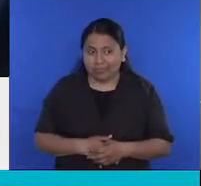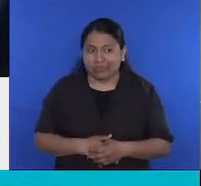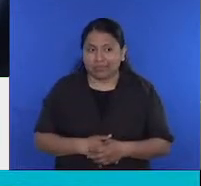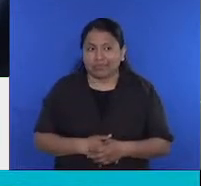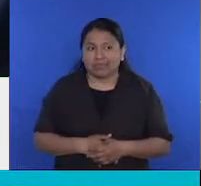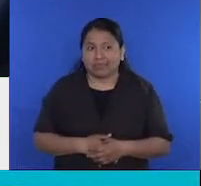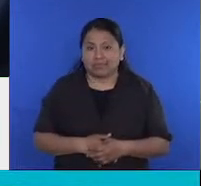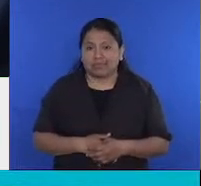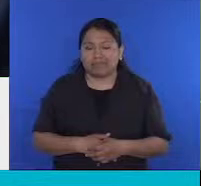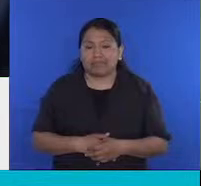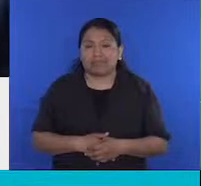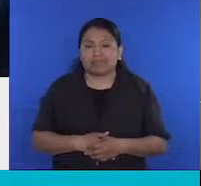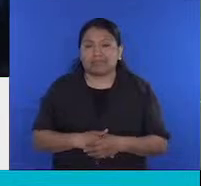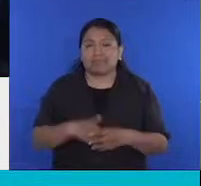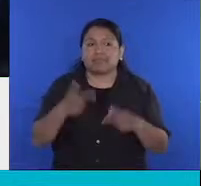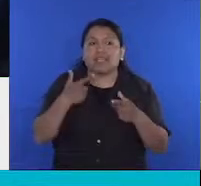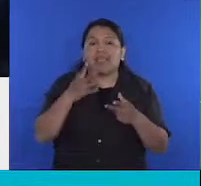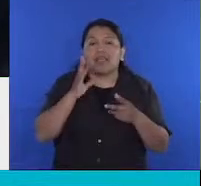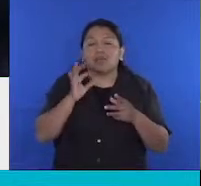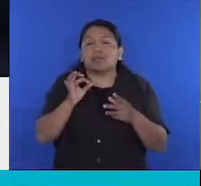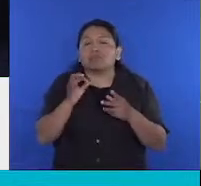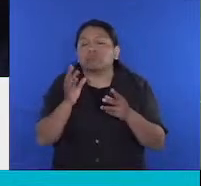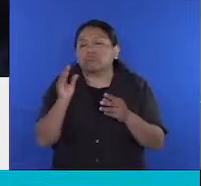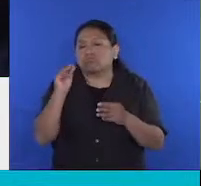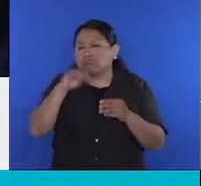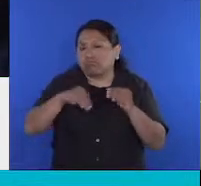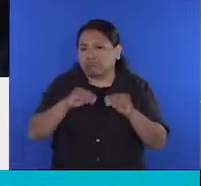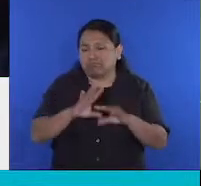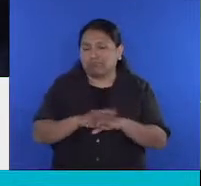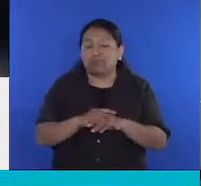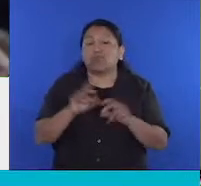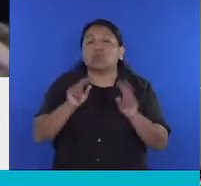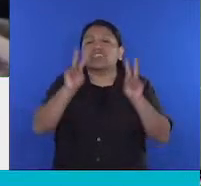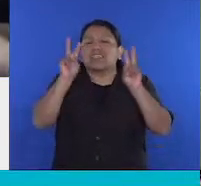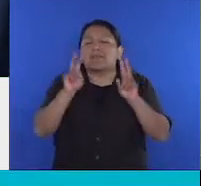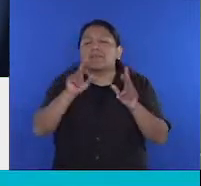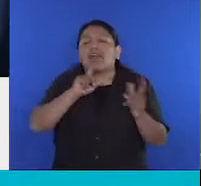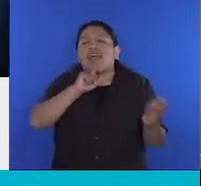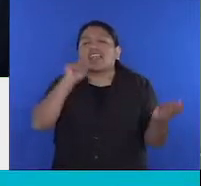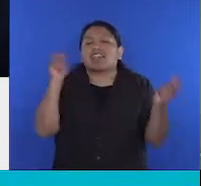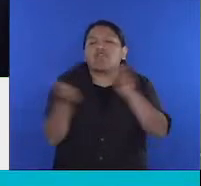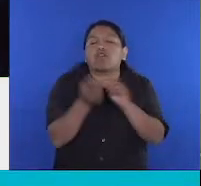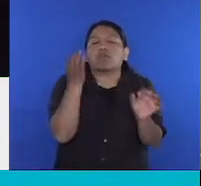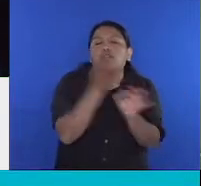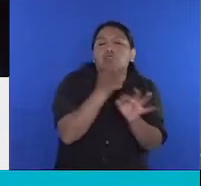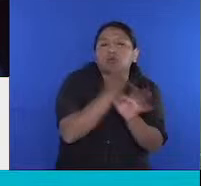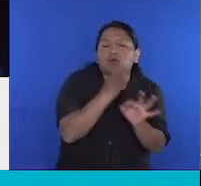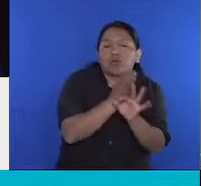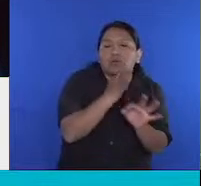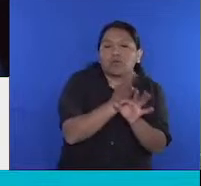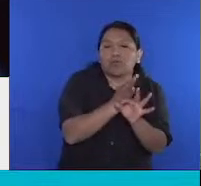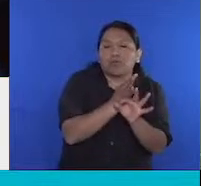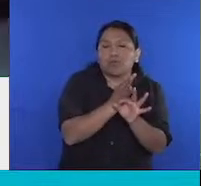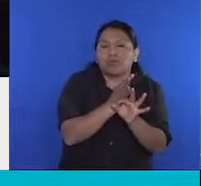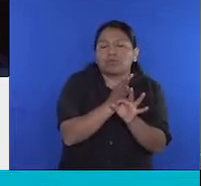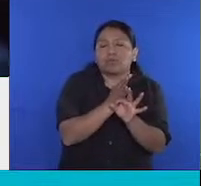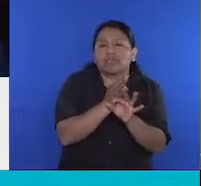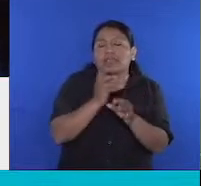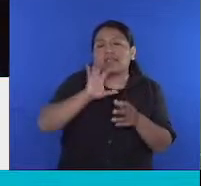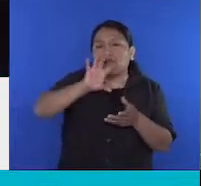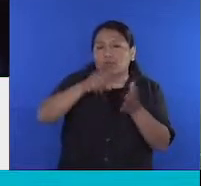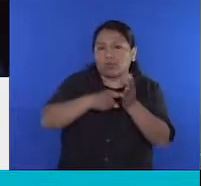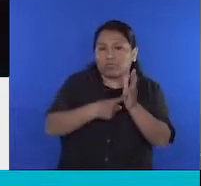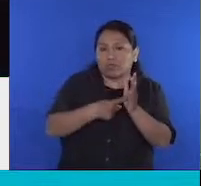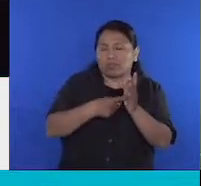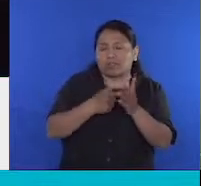algún comentario. Uno es el tema de la reforma educativa que ha encarado la provincia de Buenos Aires, en la cual se ha modificado